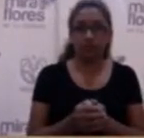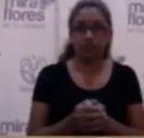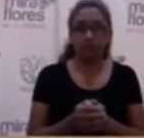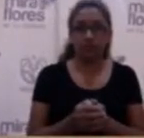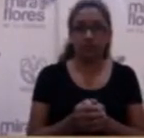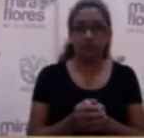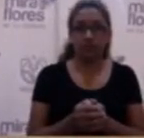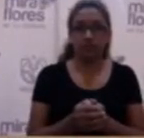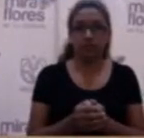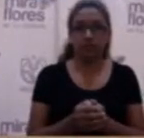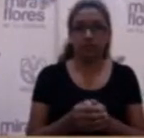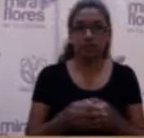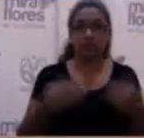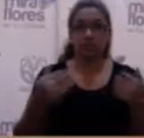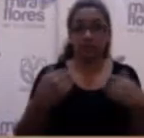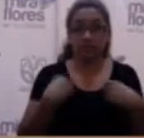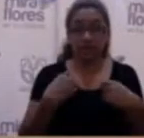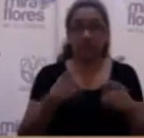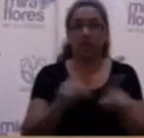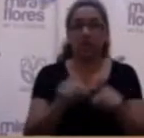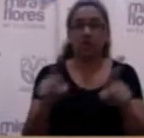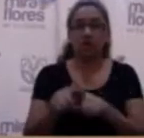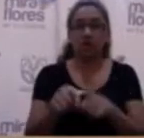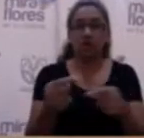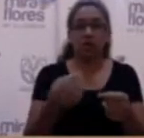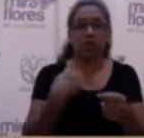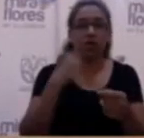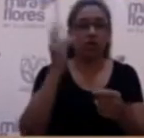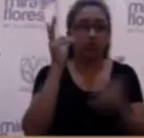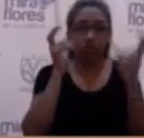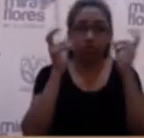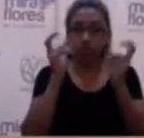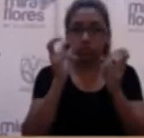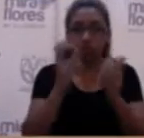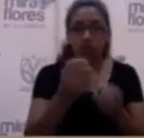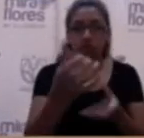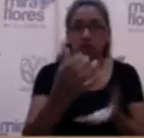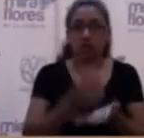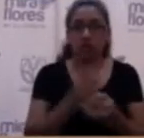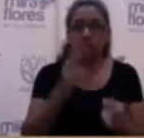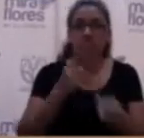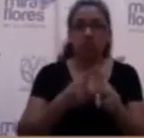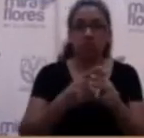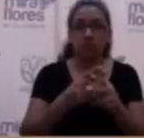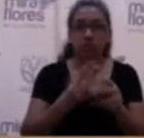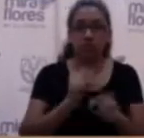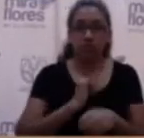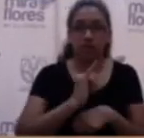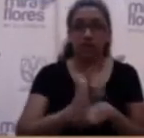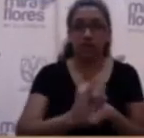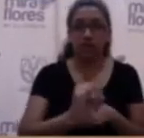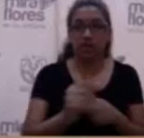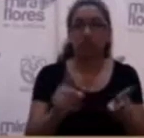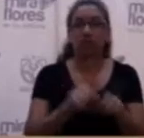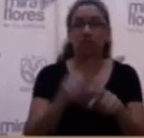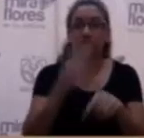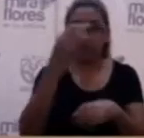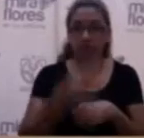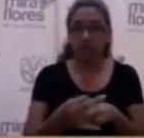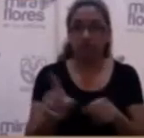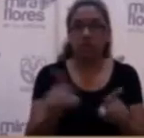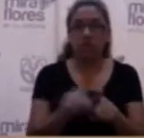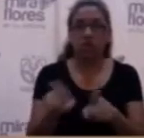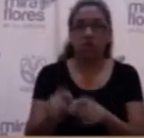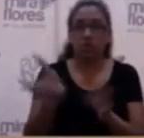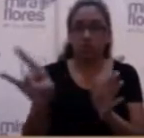suelen atender necesidades de este tipo mediante una intervención que la llaman integral, ¿no? Y que